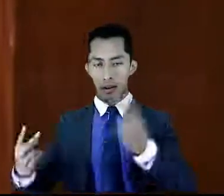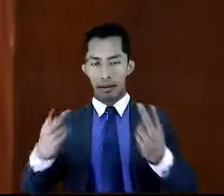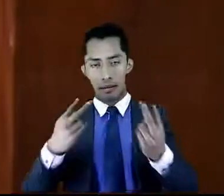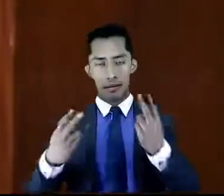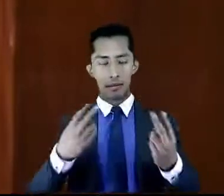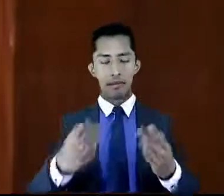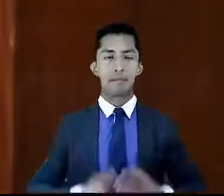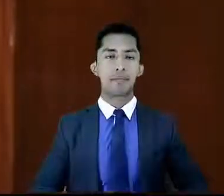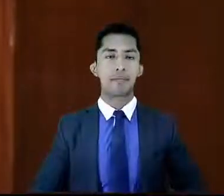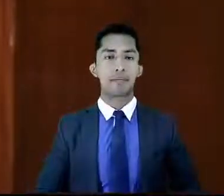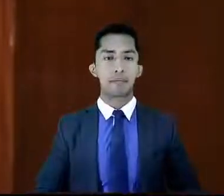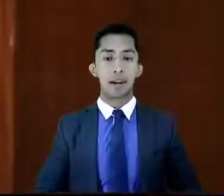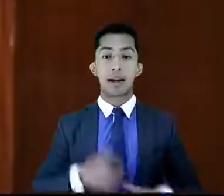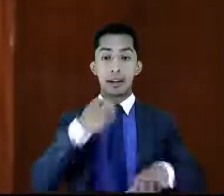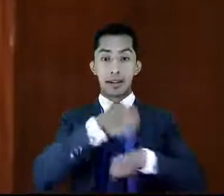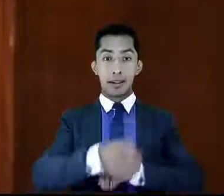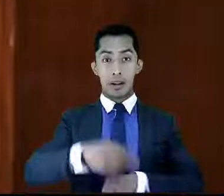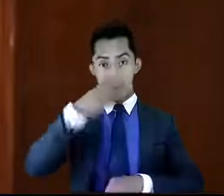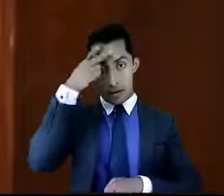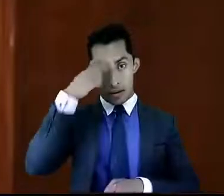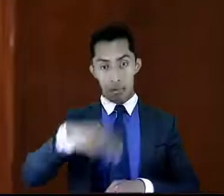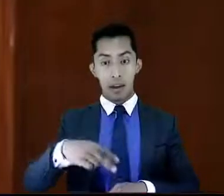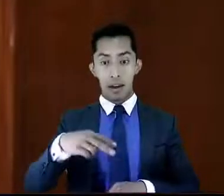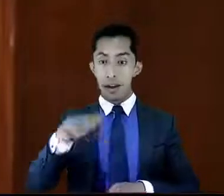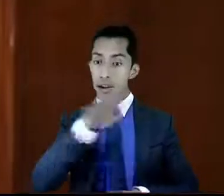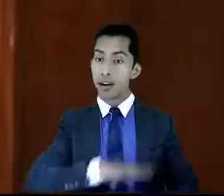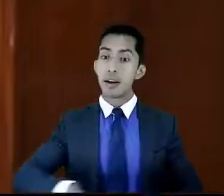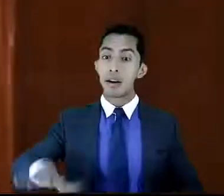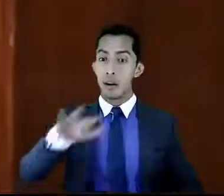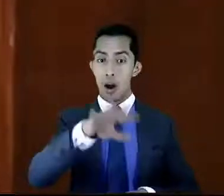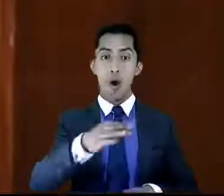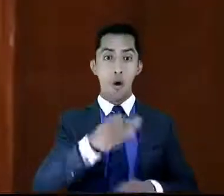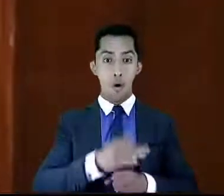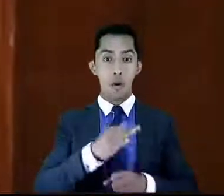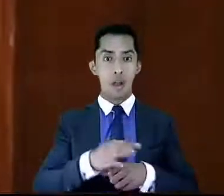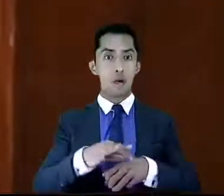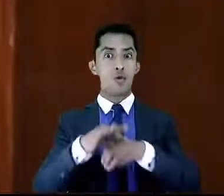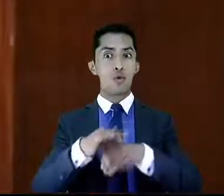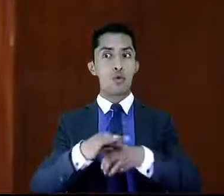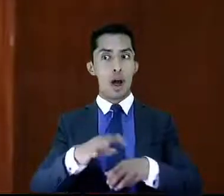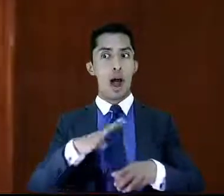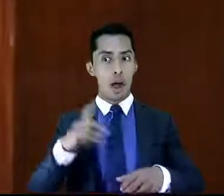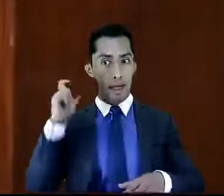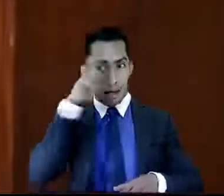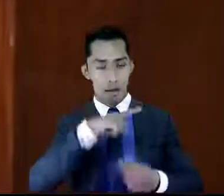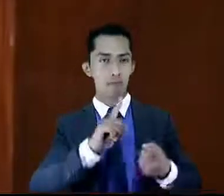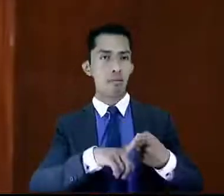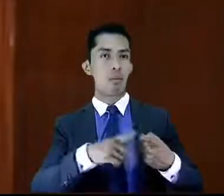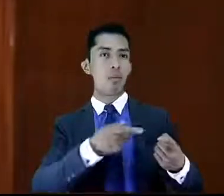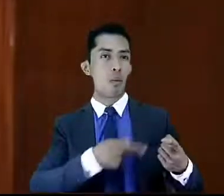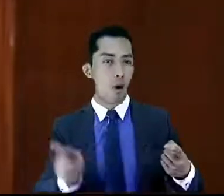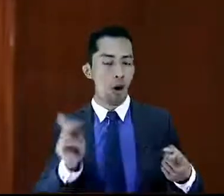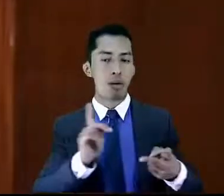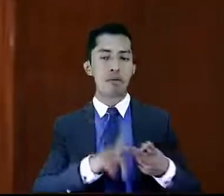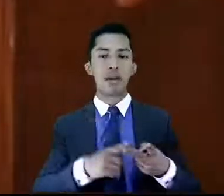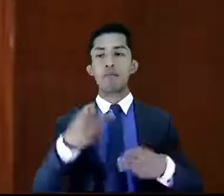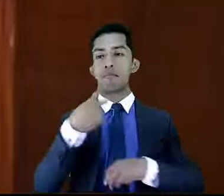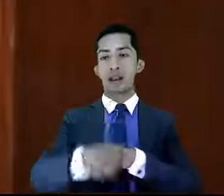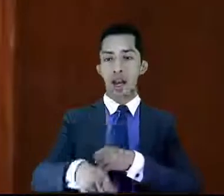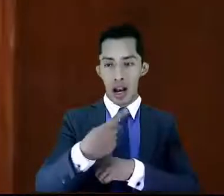de México vive momentos difíciles: la pobreza, inseguridad,